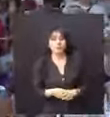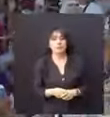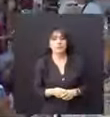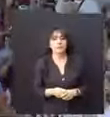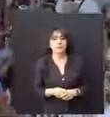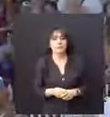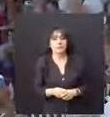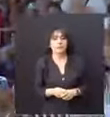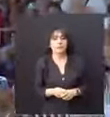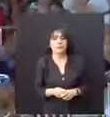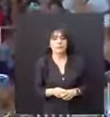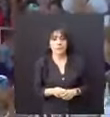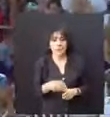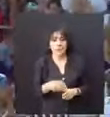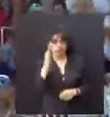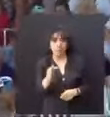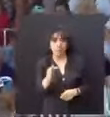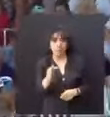¿Lo aprobamos?